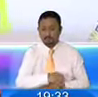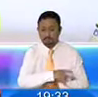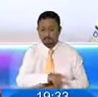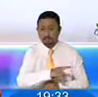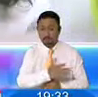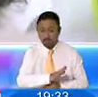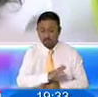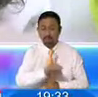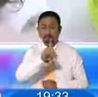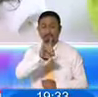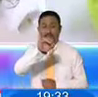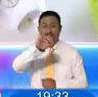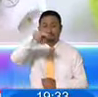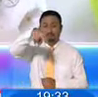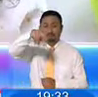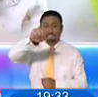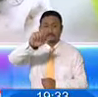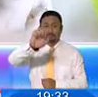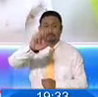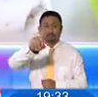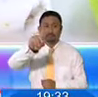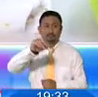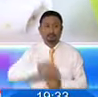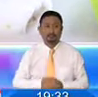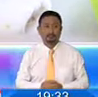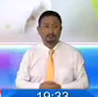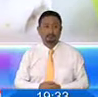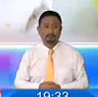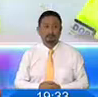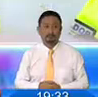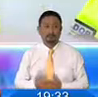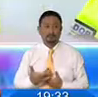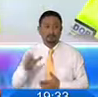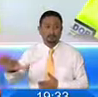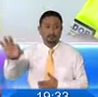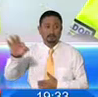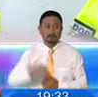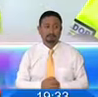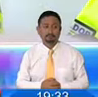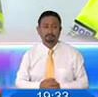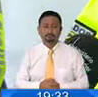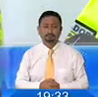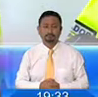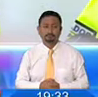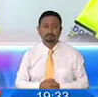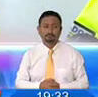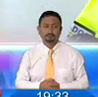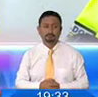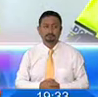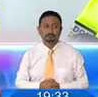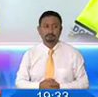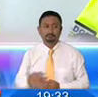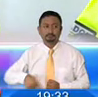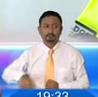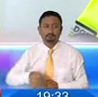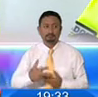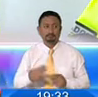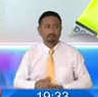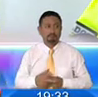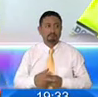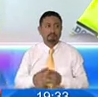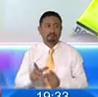quienes a través de la Dirección Nacional de Delitos contra la Vida, DINACET, lo hallaron. ¿Dónde se realizan los protocolos de búsqueda de